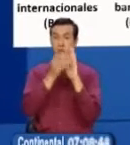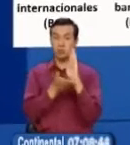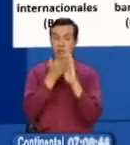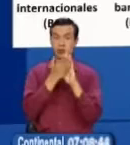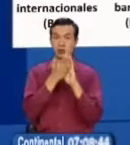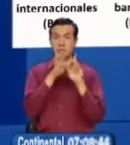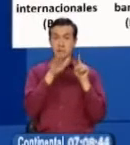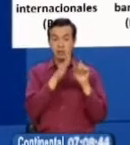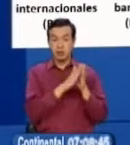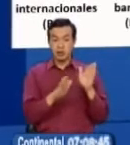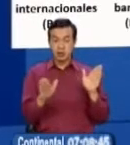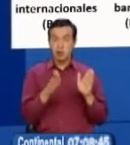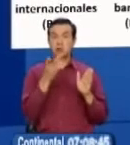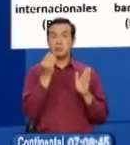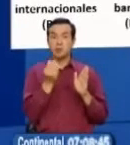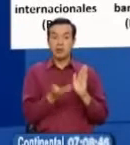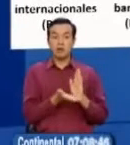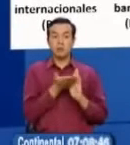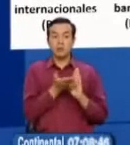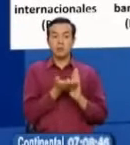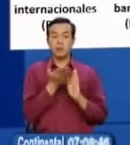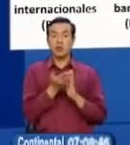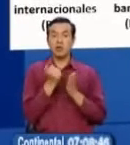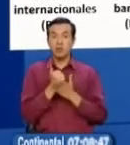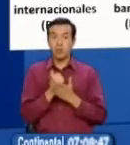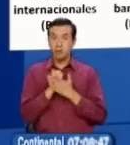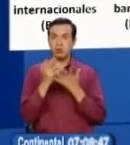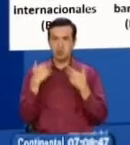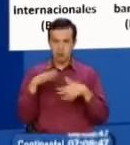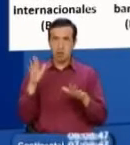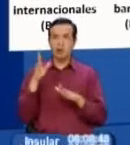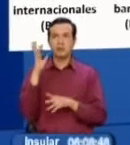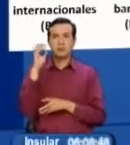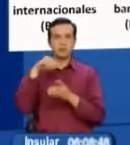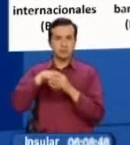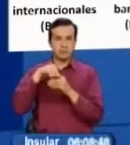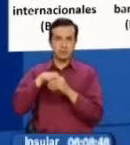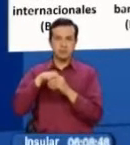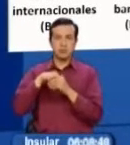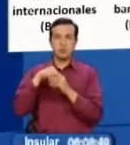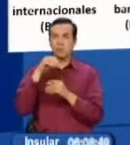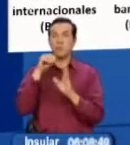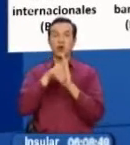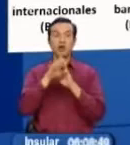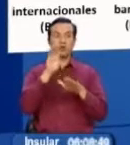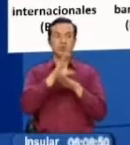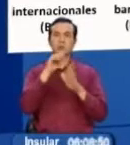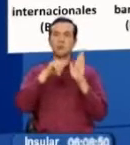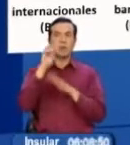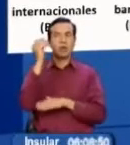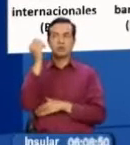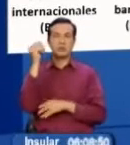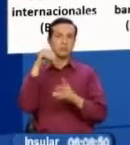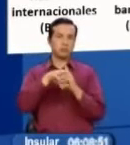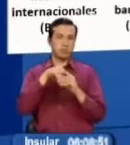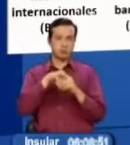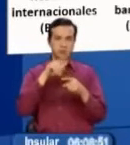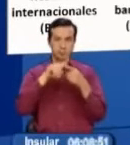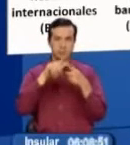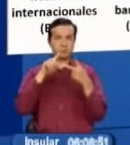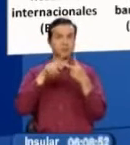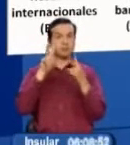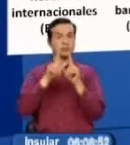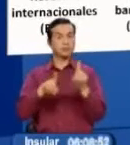los primeros 6 meses, que nos permite este rato tener mayores reservas al interior del Banco Central. Otro segundo